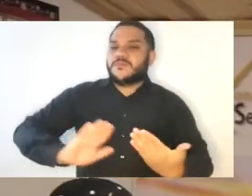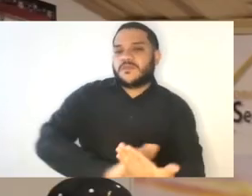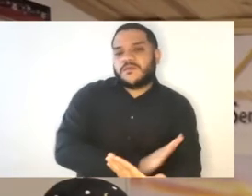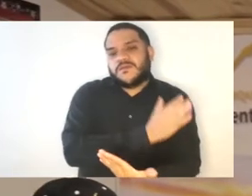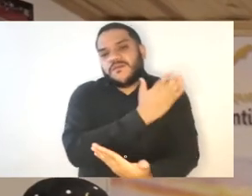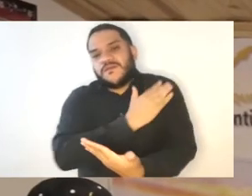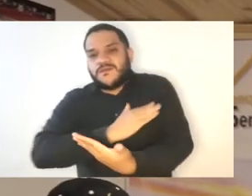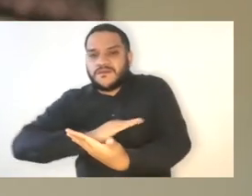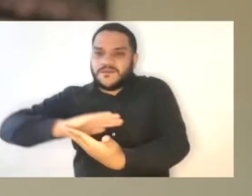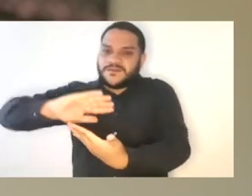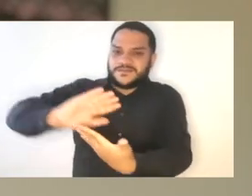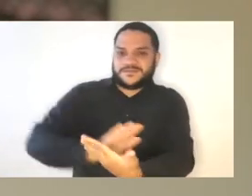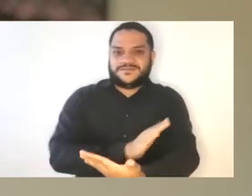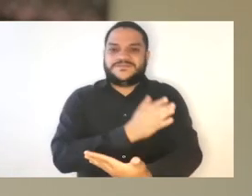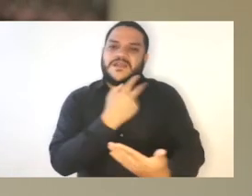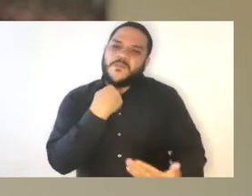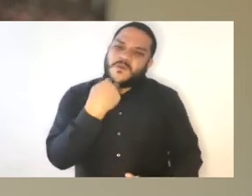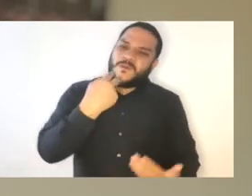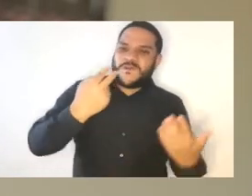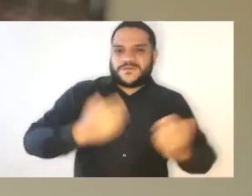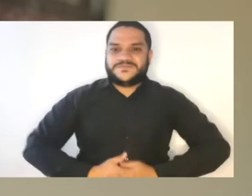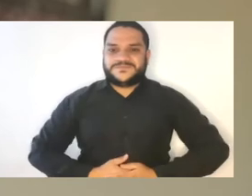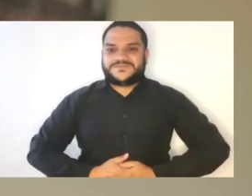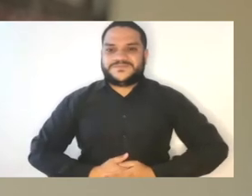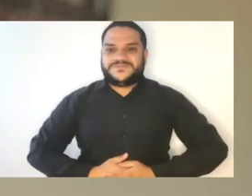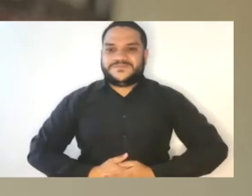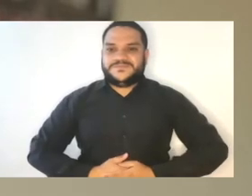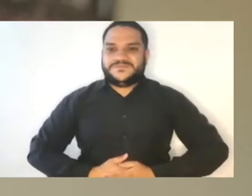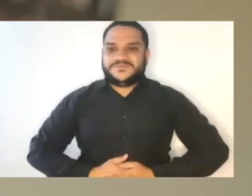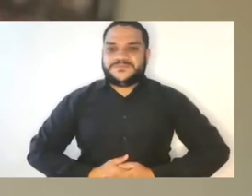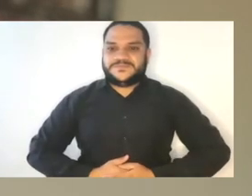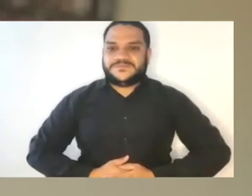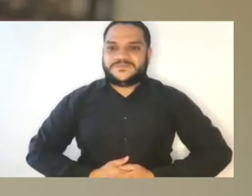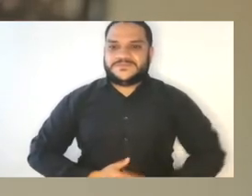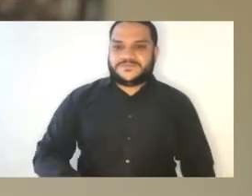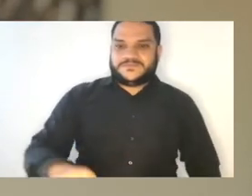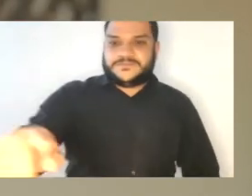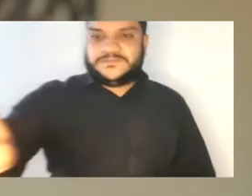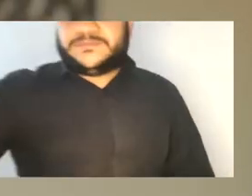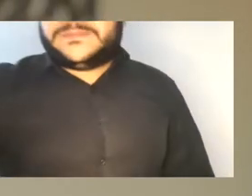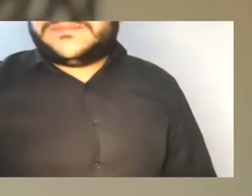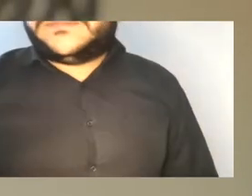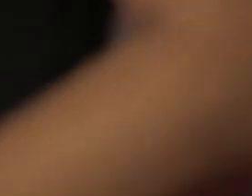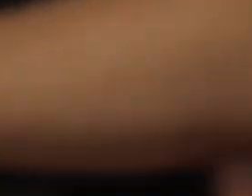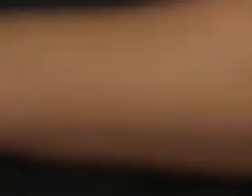que se abran espacios para proyectos como este que estamos adelantando, ¿cierto? Donde el beneficio es